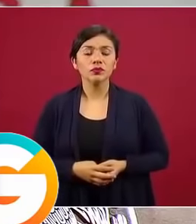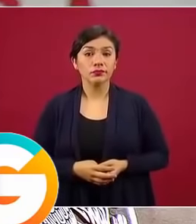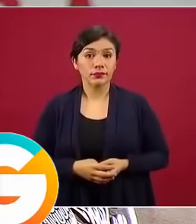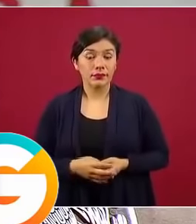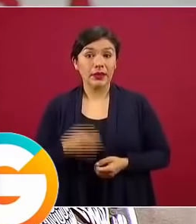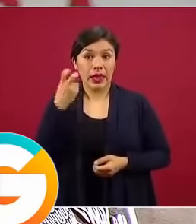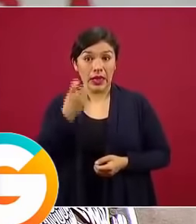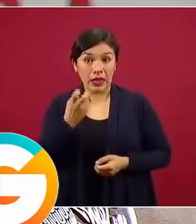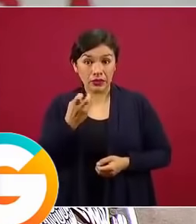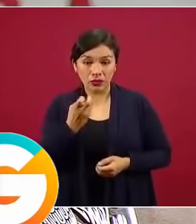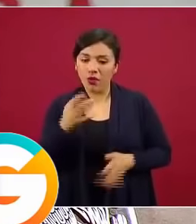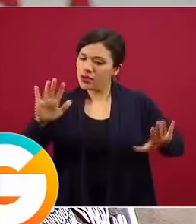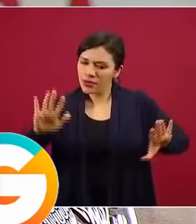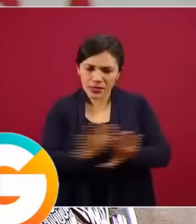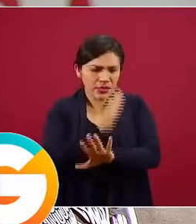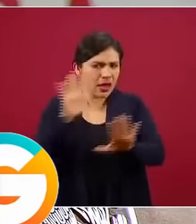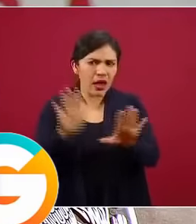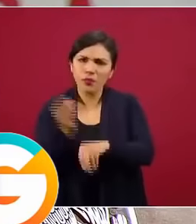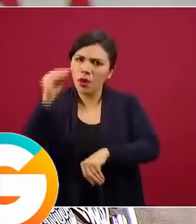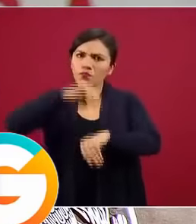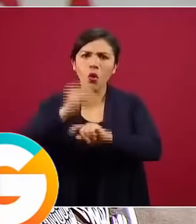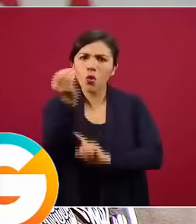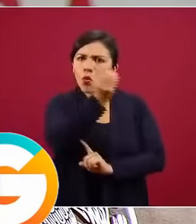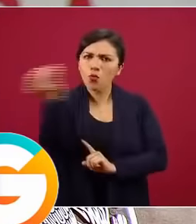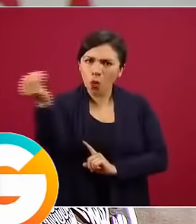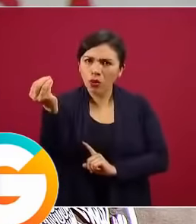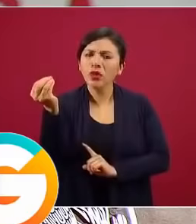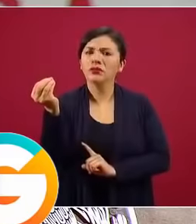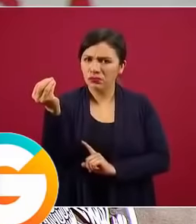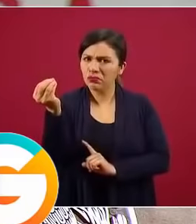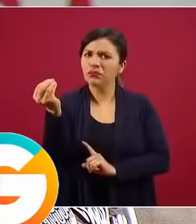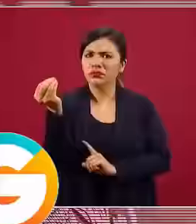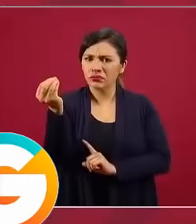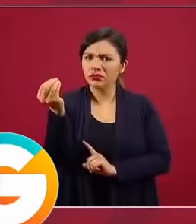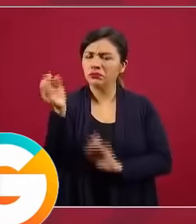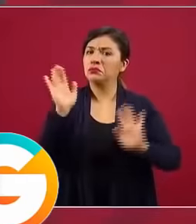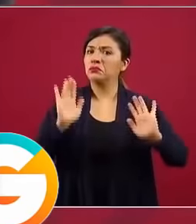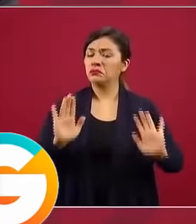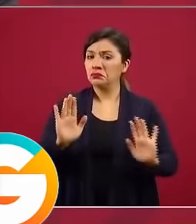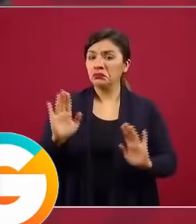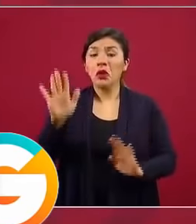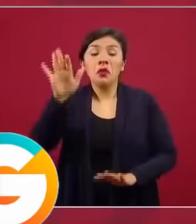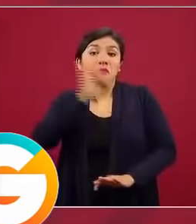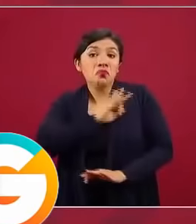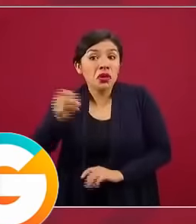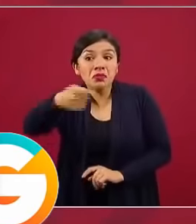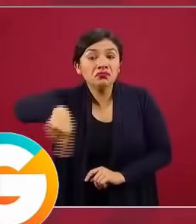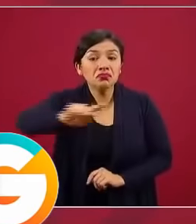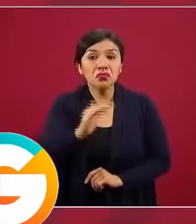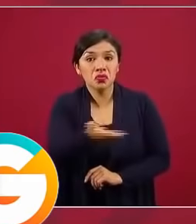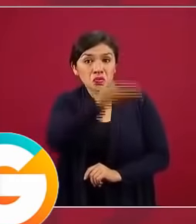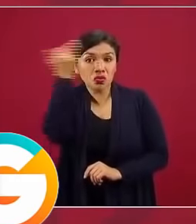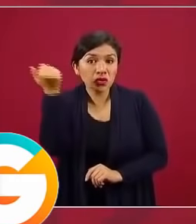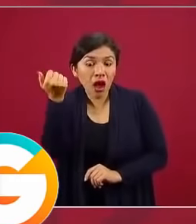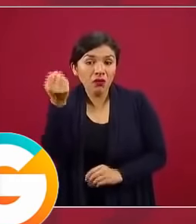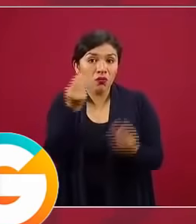Entonces, es poner orden. Esto a lo mejor no lo saben